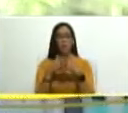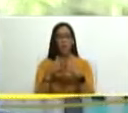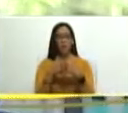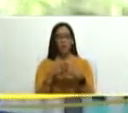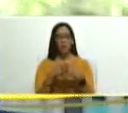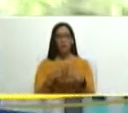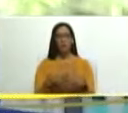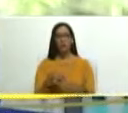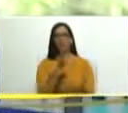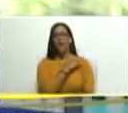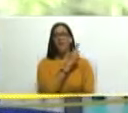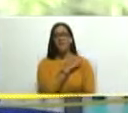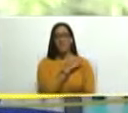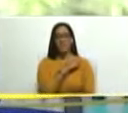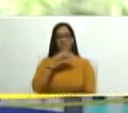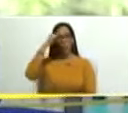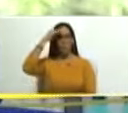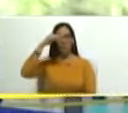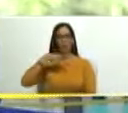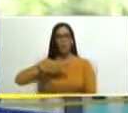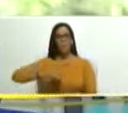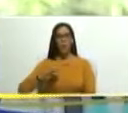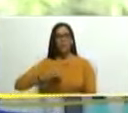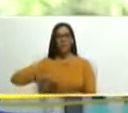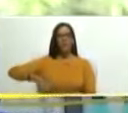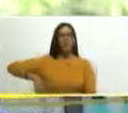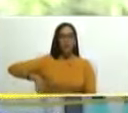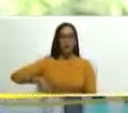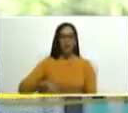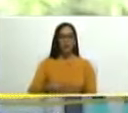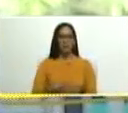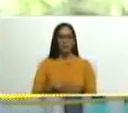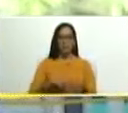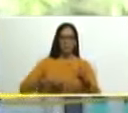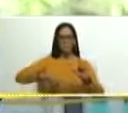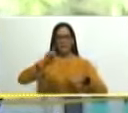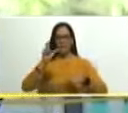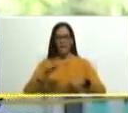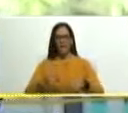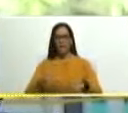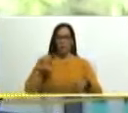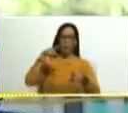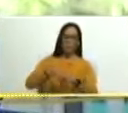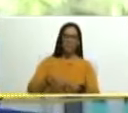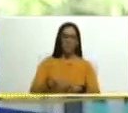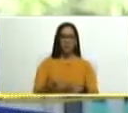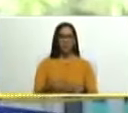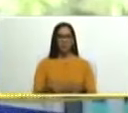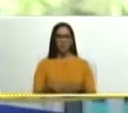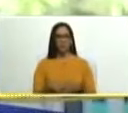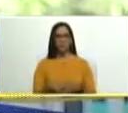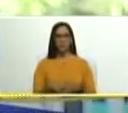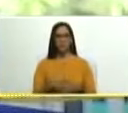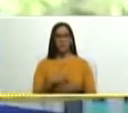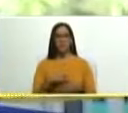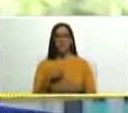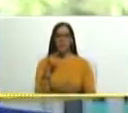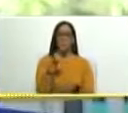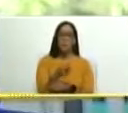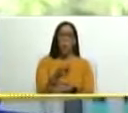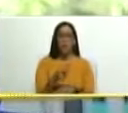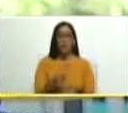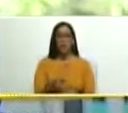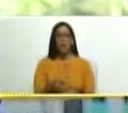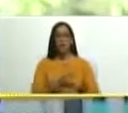Son los jefes de los militares y policías de Guyana. Los patean, los humillan, les imponen